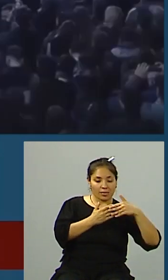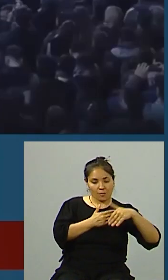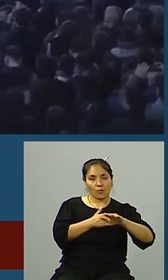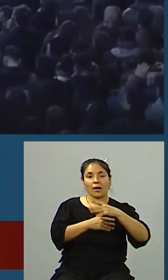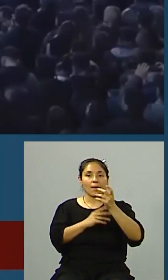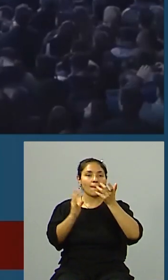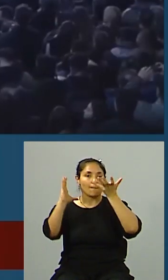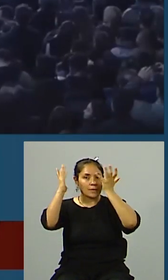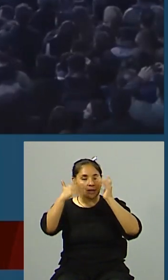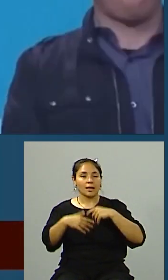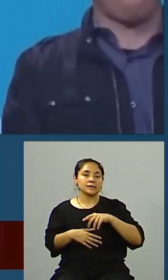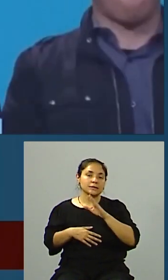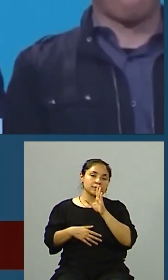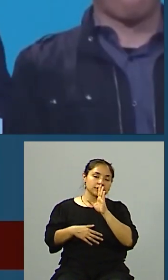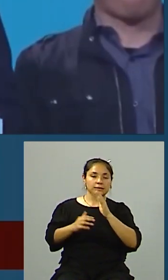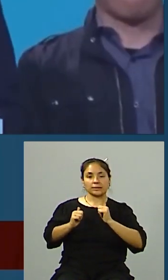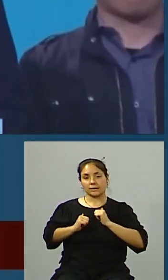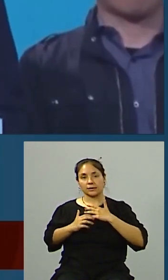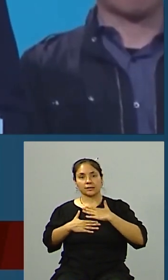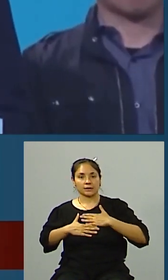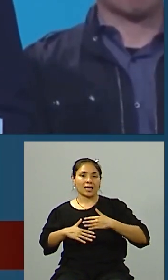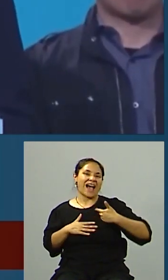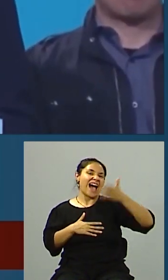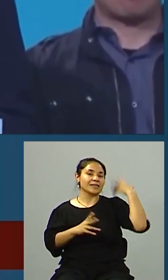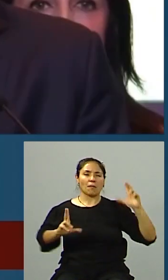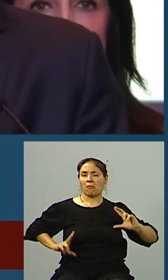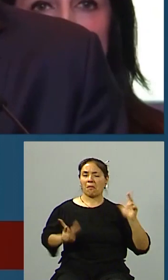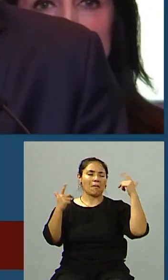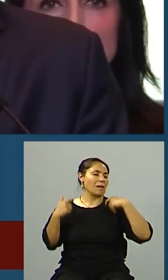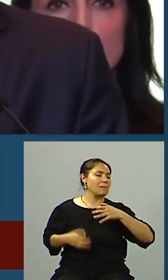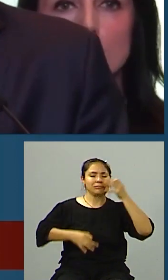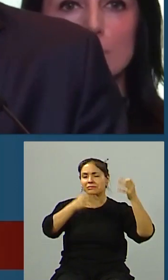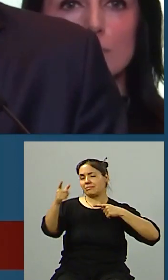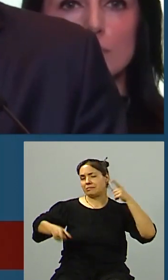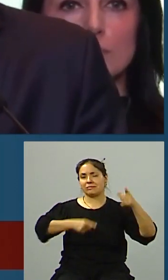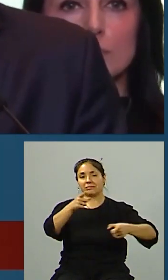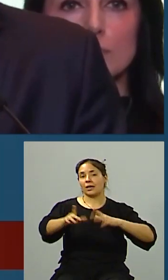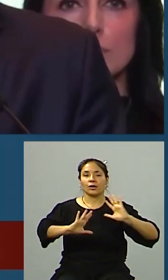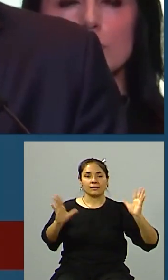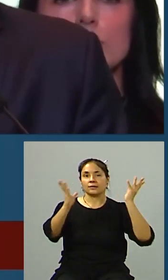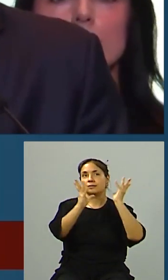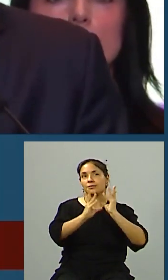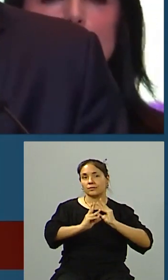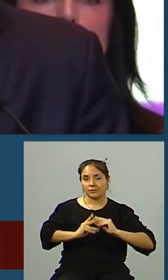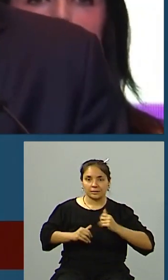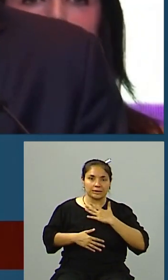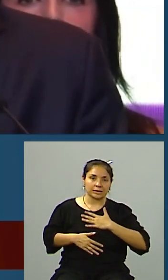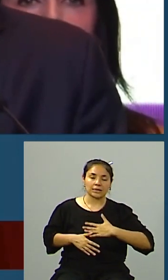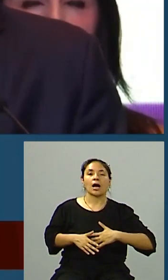un poco más moderado, que ha morigerado esos rasgos que tú generan en buena porción del electorado, un poco tratando